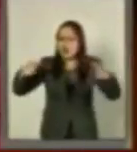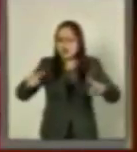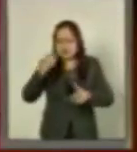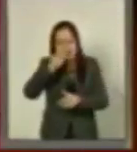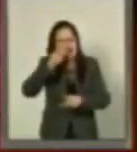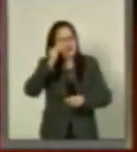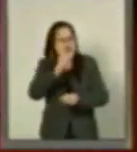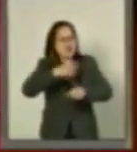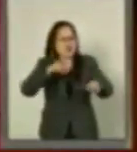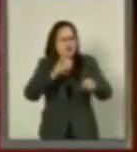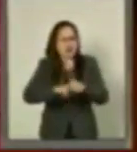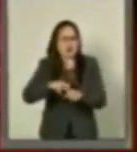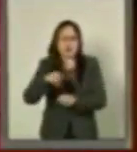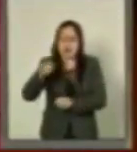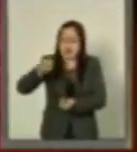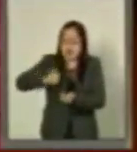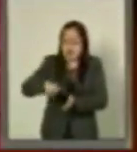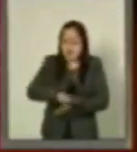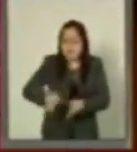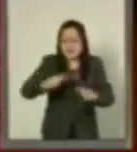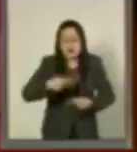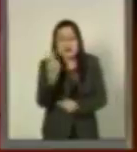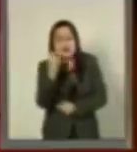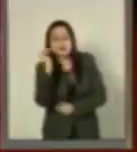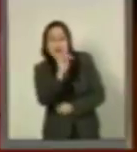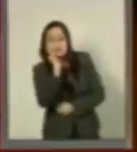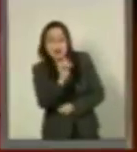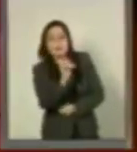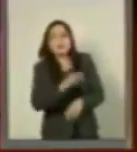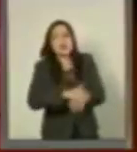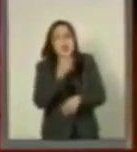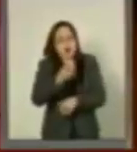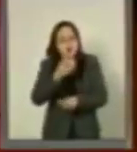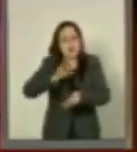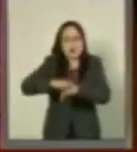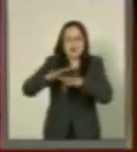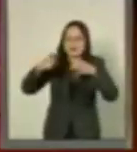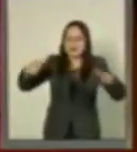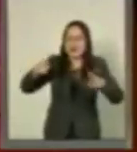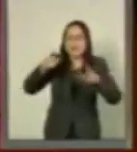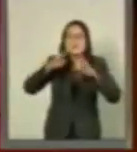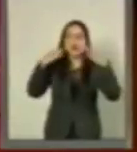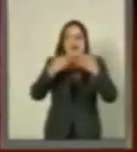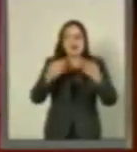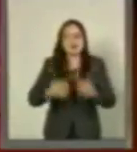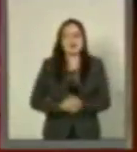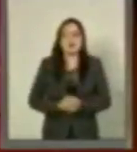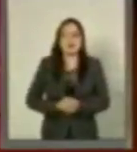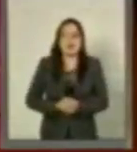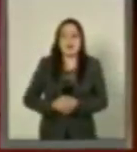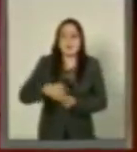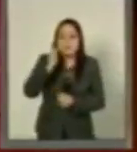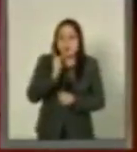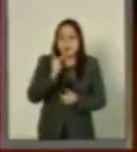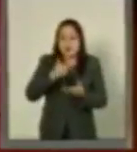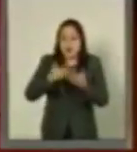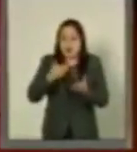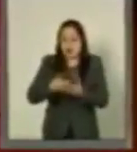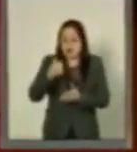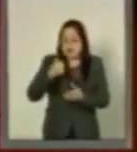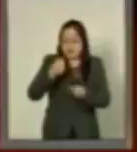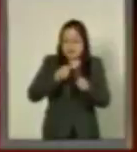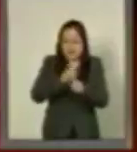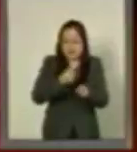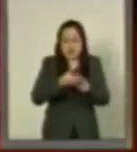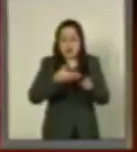porque hay demanda, como usted dijo. Pero la realidad es de que en este sexenio, que no han